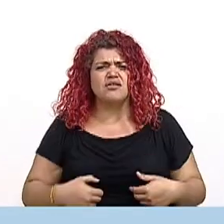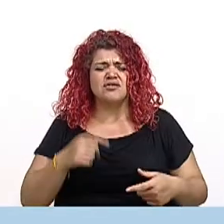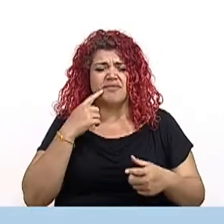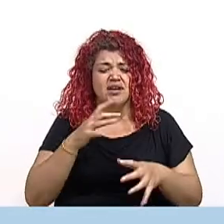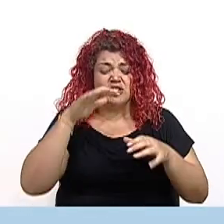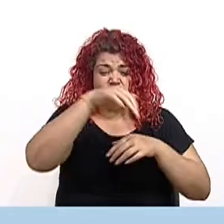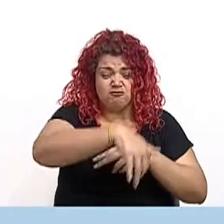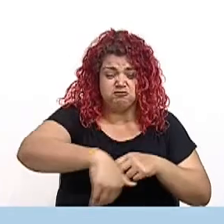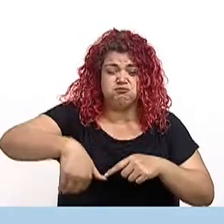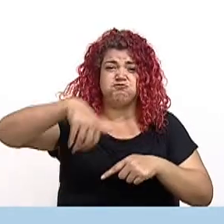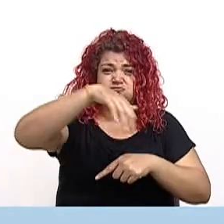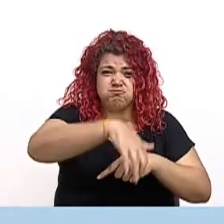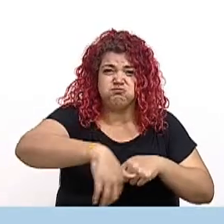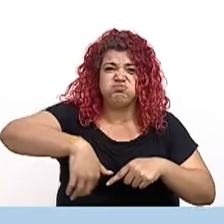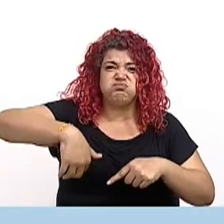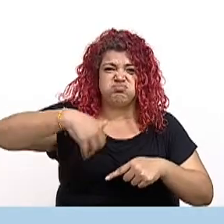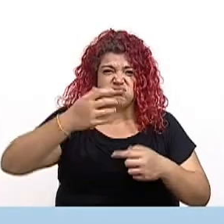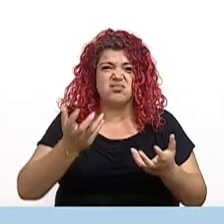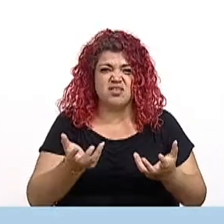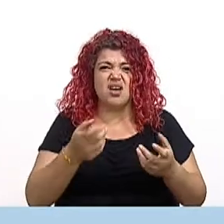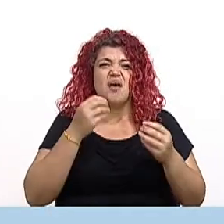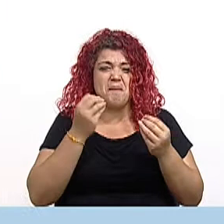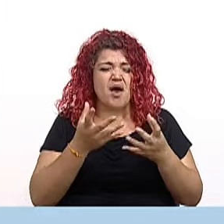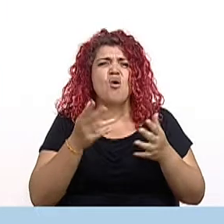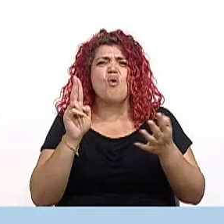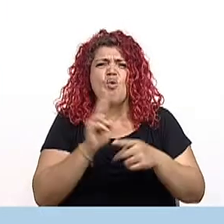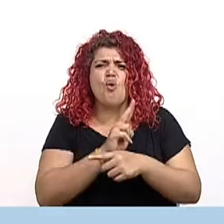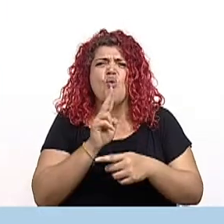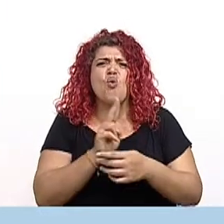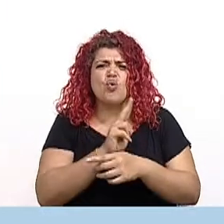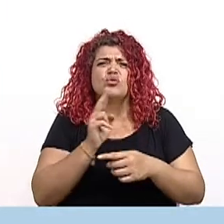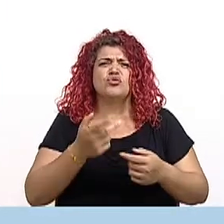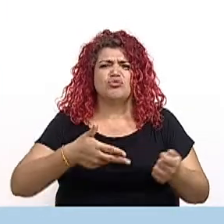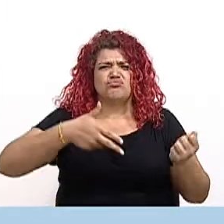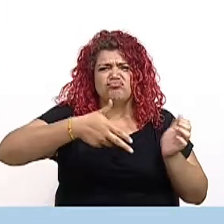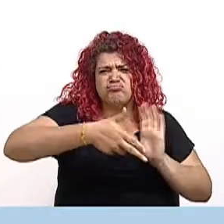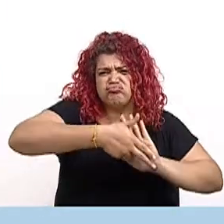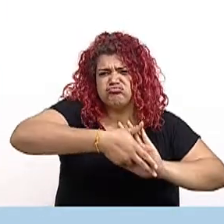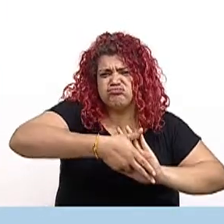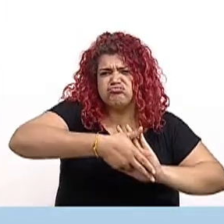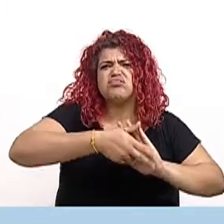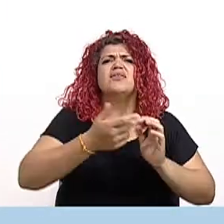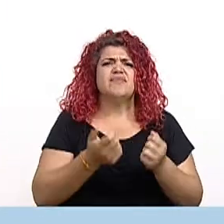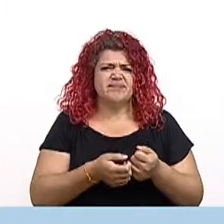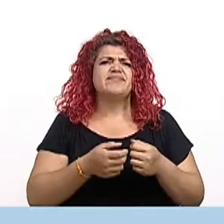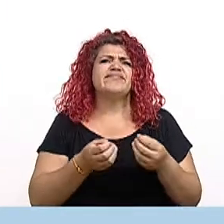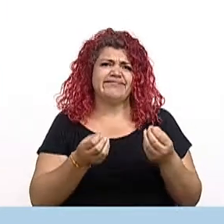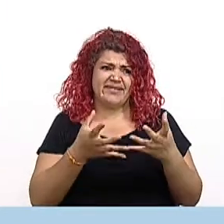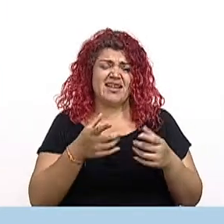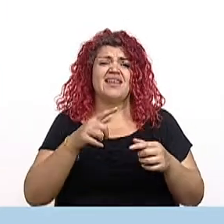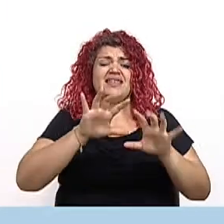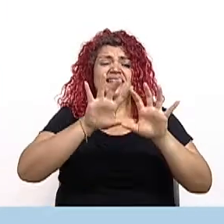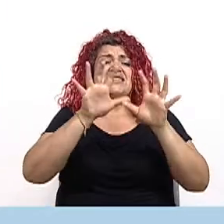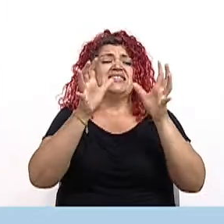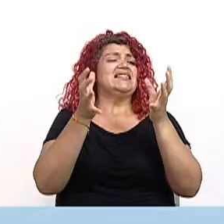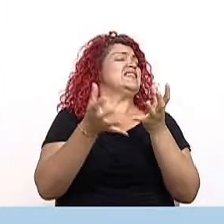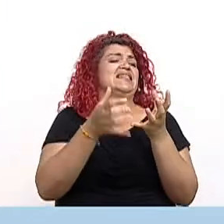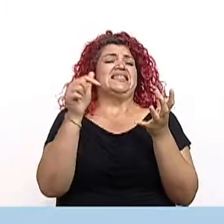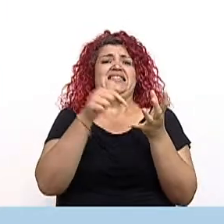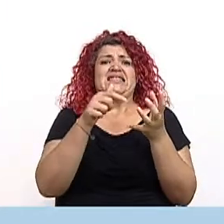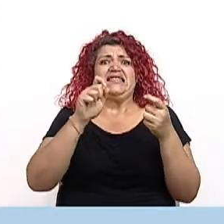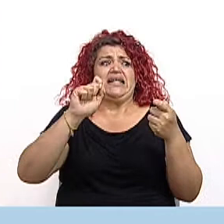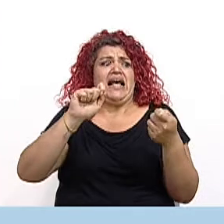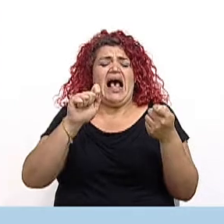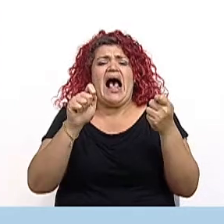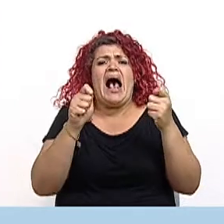especialmente carbón, el uso de combustibles fósiles. Todos estos elementos están haciendo que nuestro planeta viva un